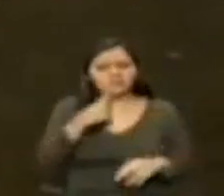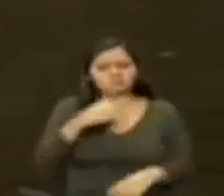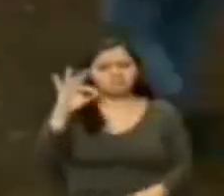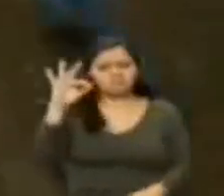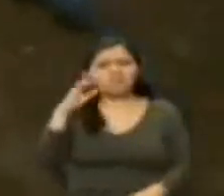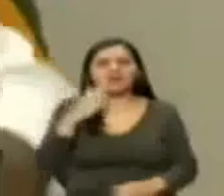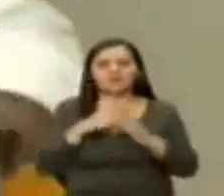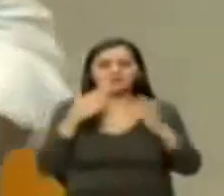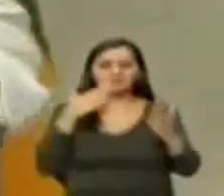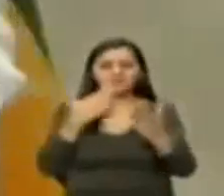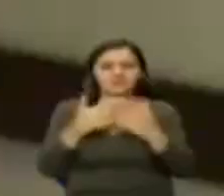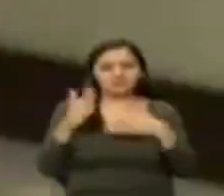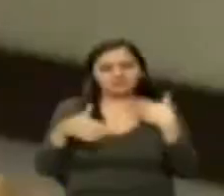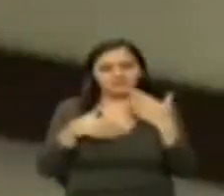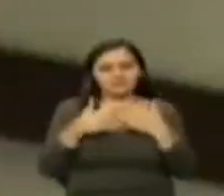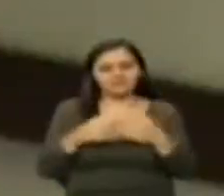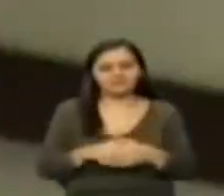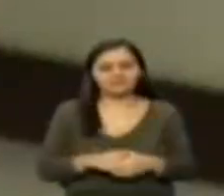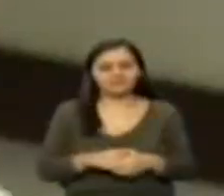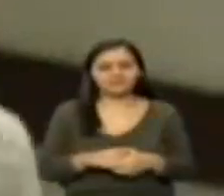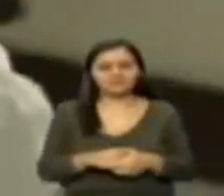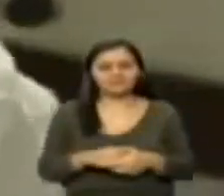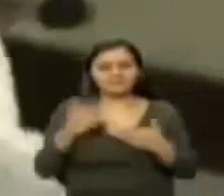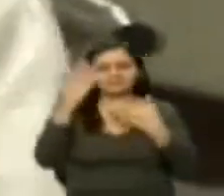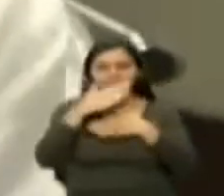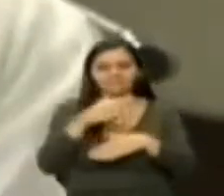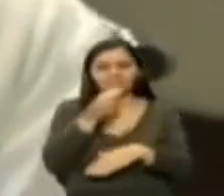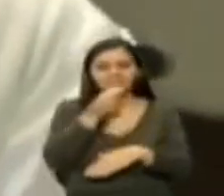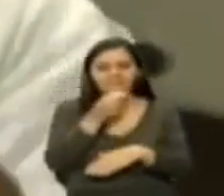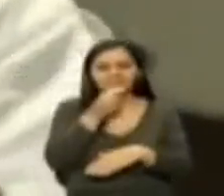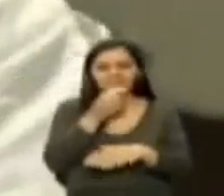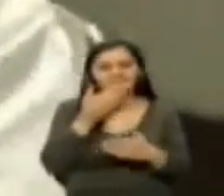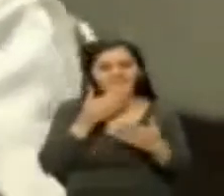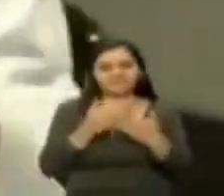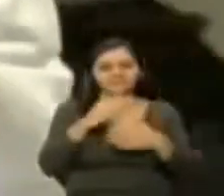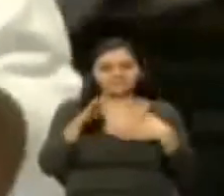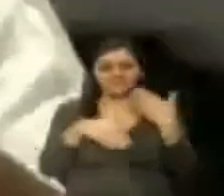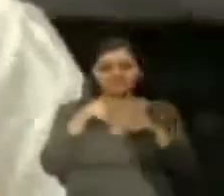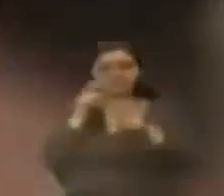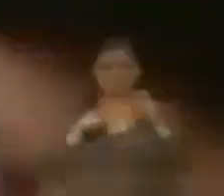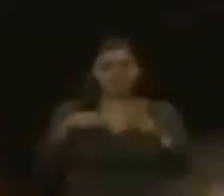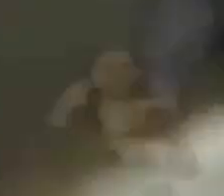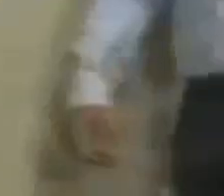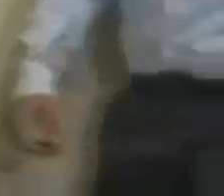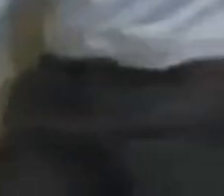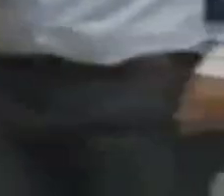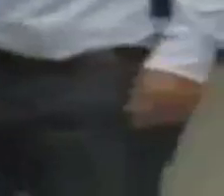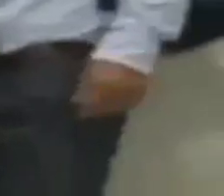Bueno, muchas gracias a todos. Muy amable, concluimos este conversatorio. Gracias a ustedes, hasta la próxima.